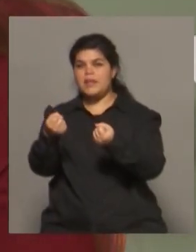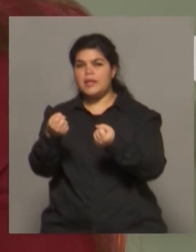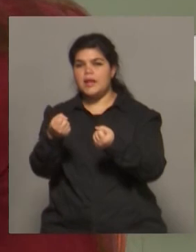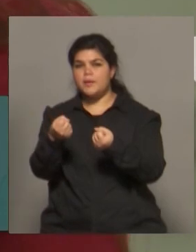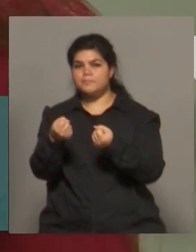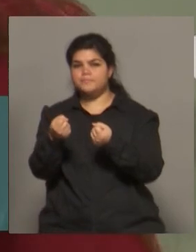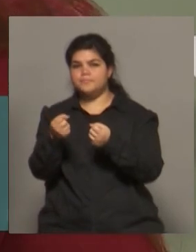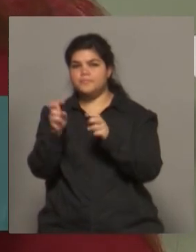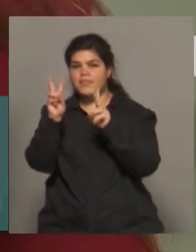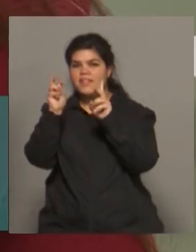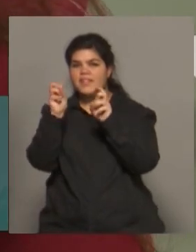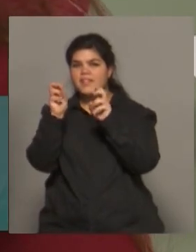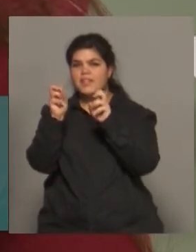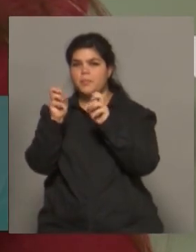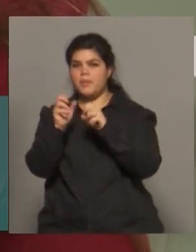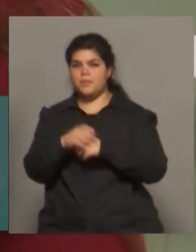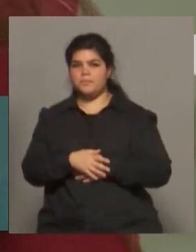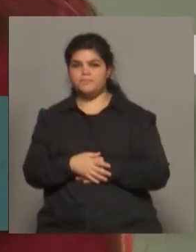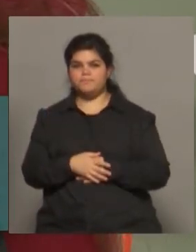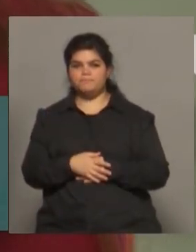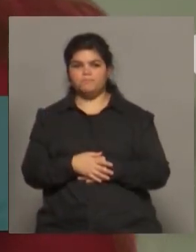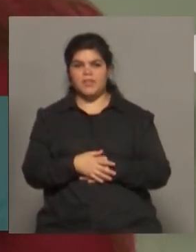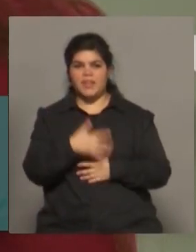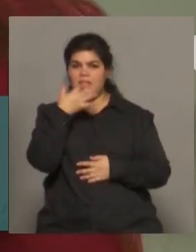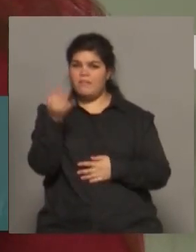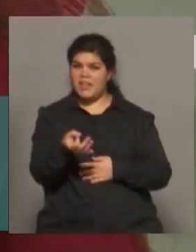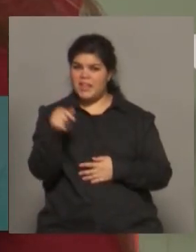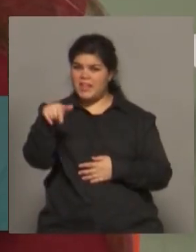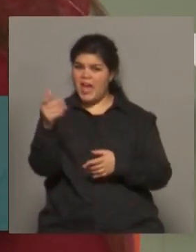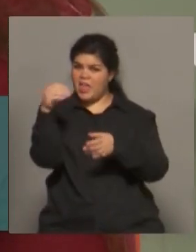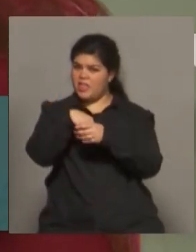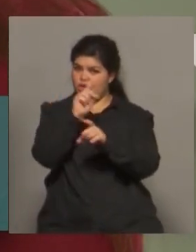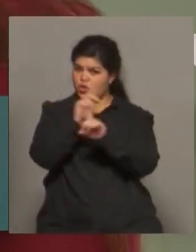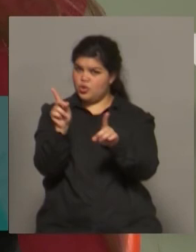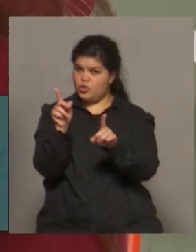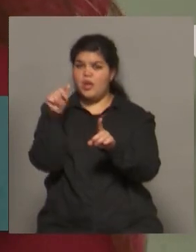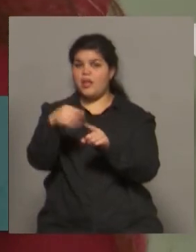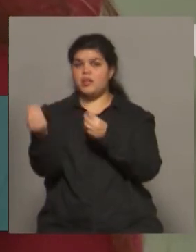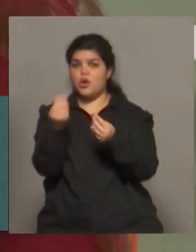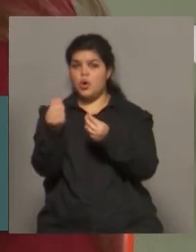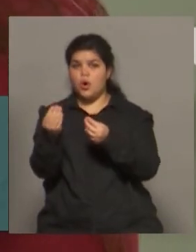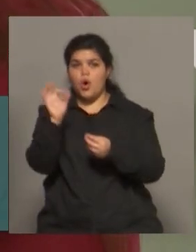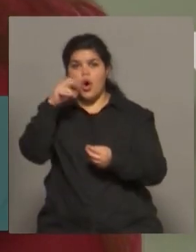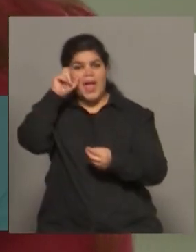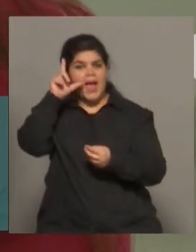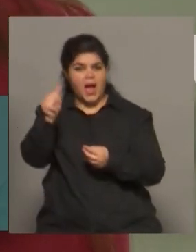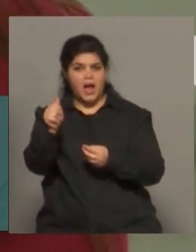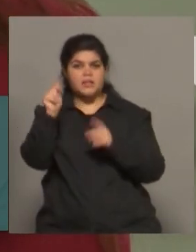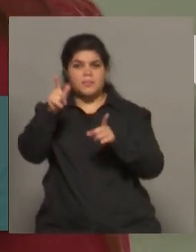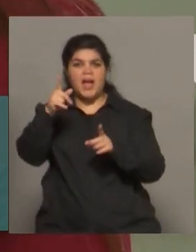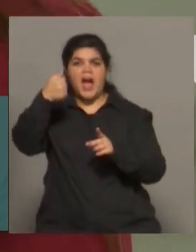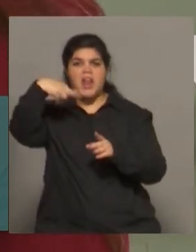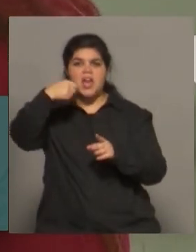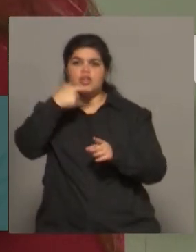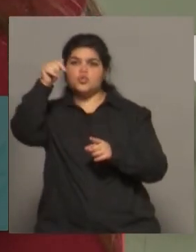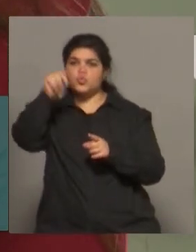justamente por una decisión de los países miembros, ha tenido también el apoyo de la OEA y de la UNASUR, o sea,